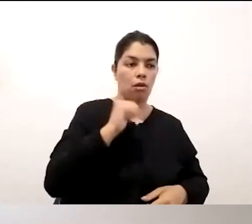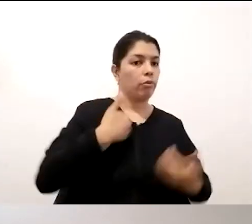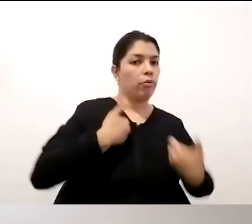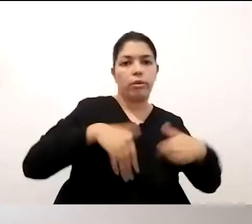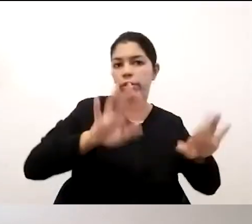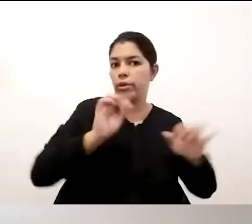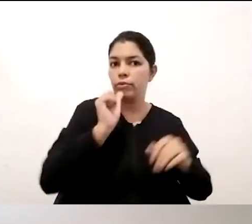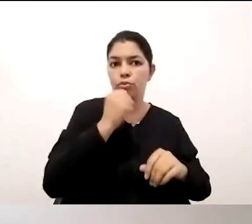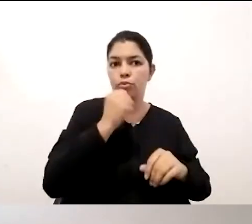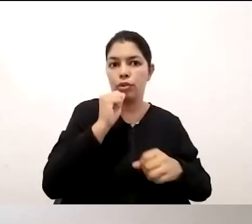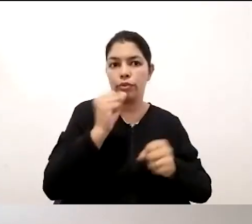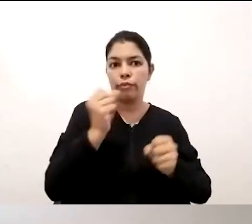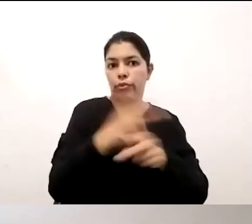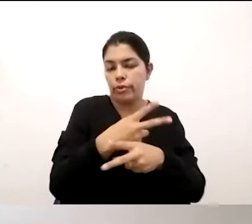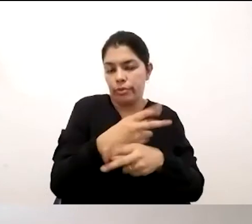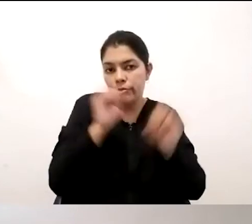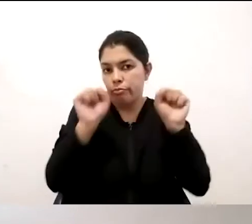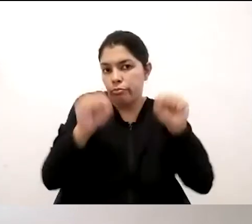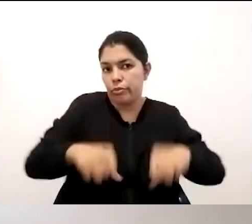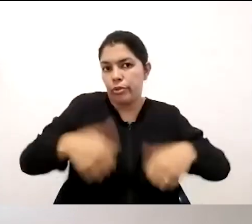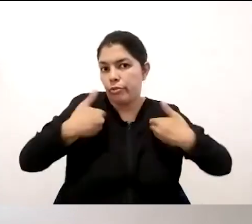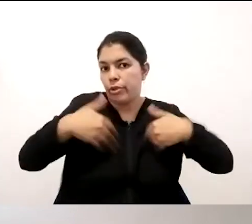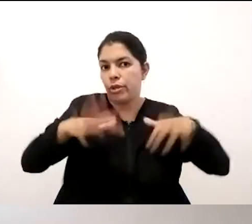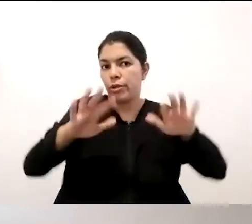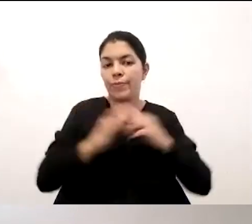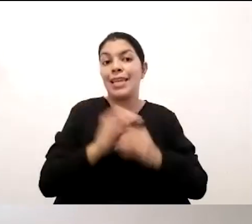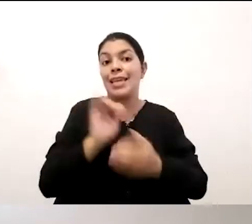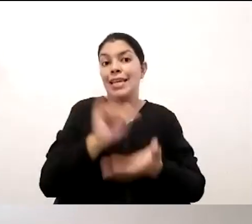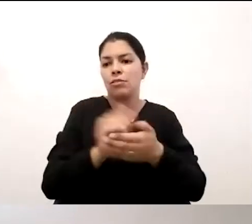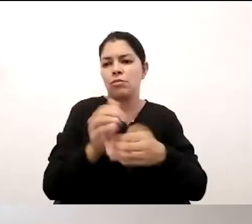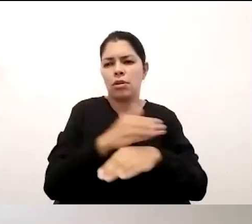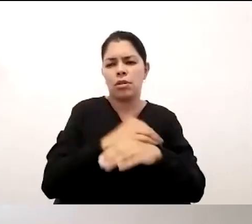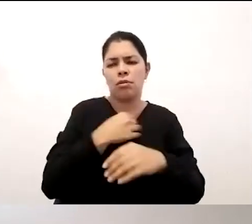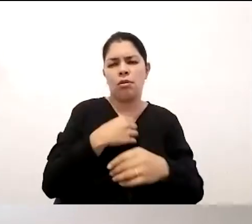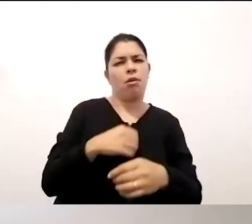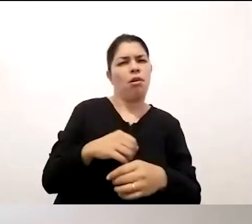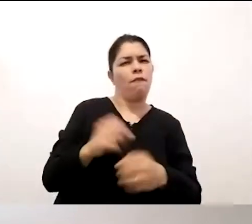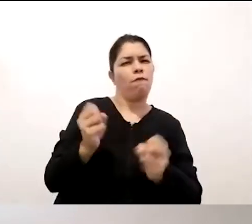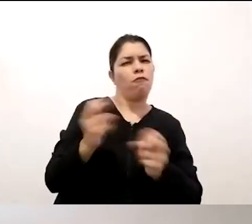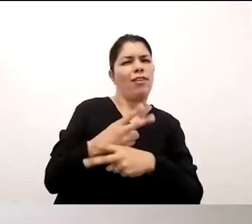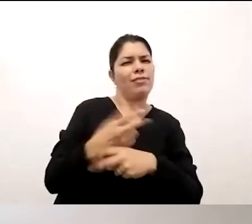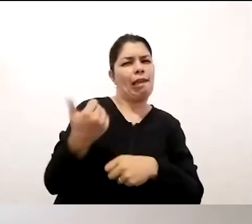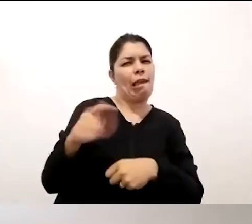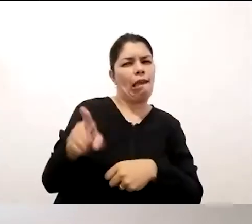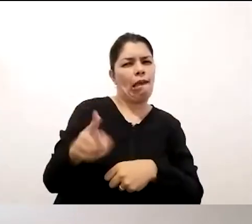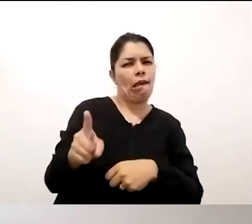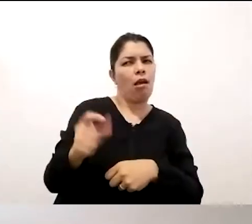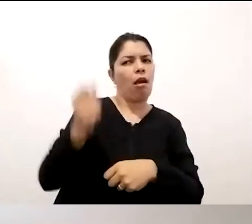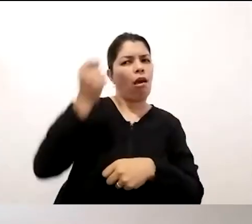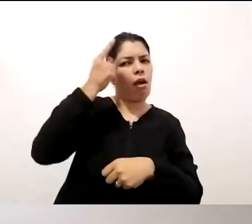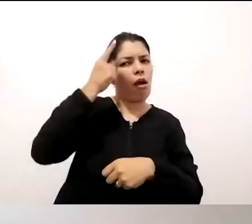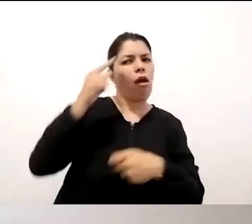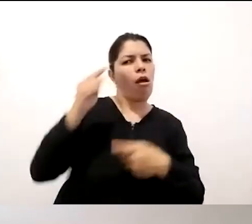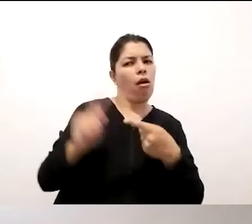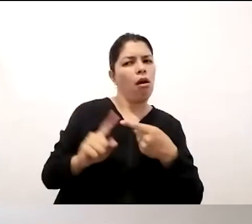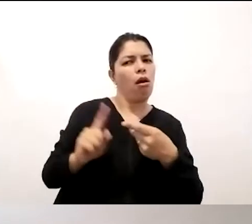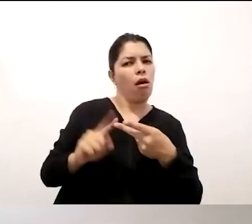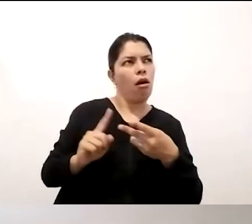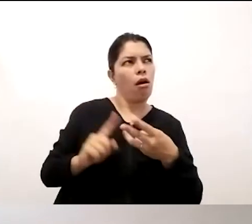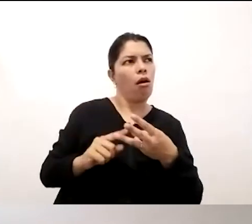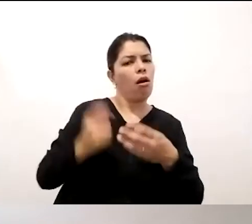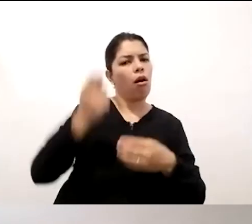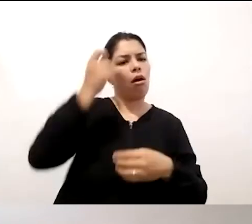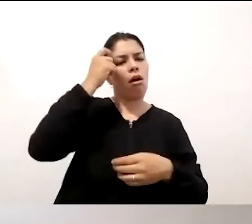reconocer estas acciones, conductas o actos que se denominan violentos o que se reconocen